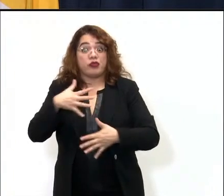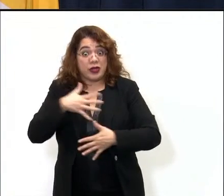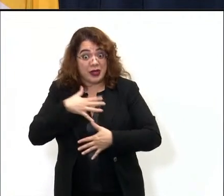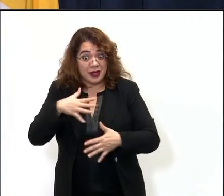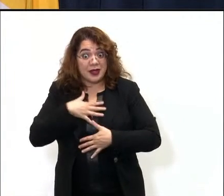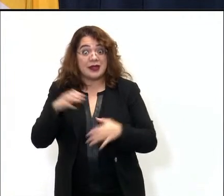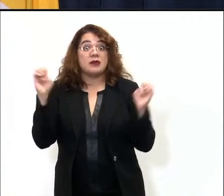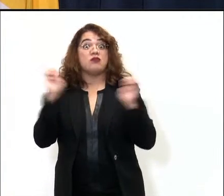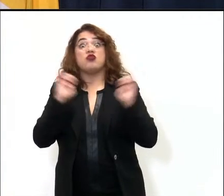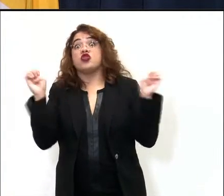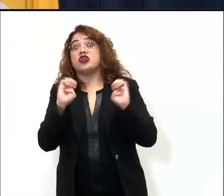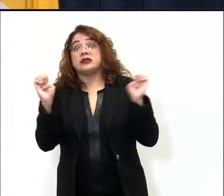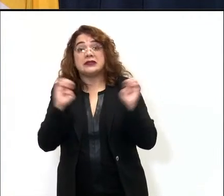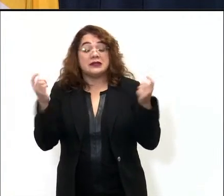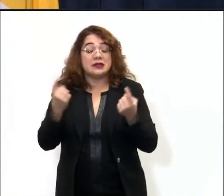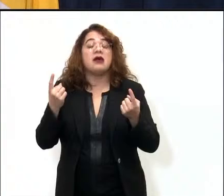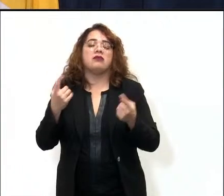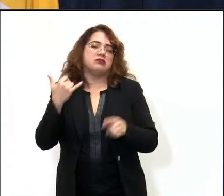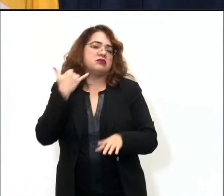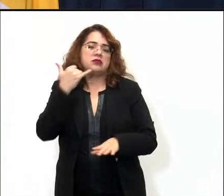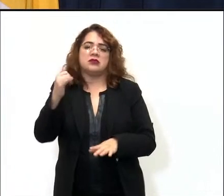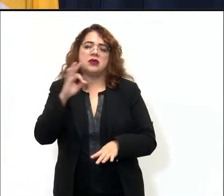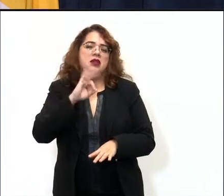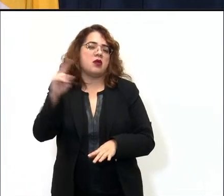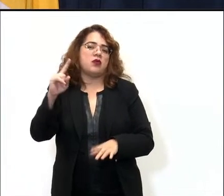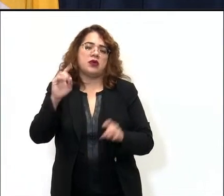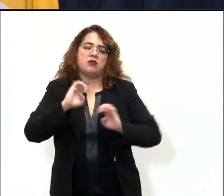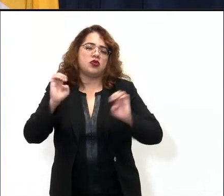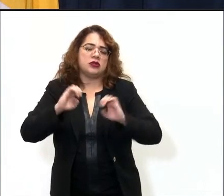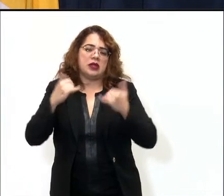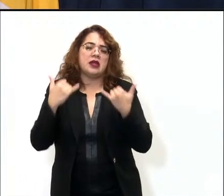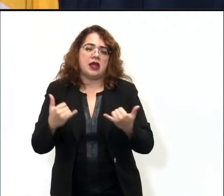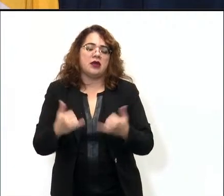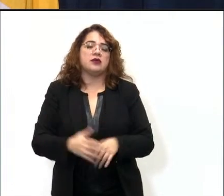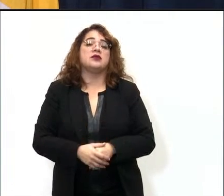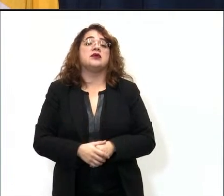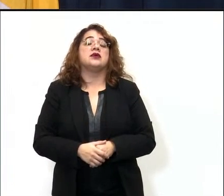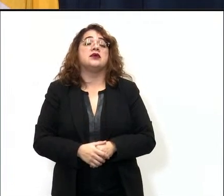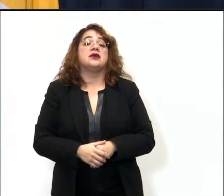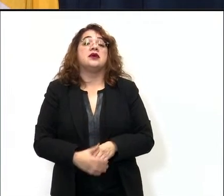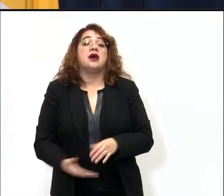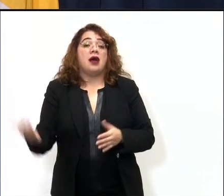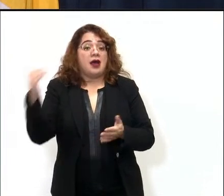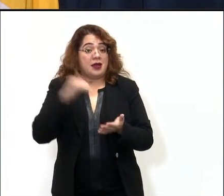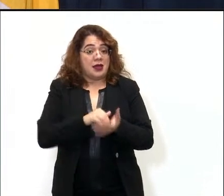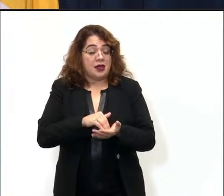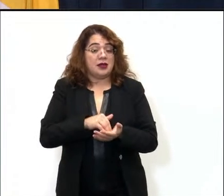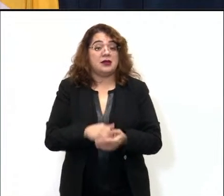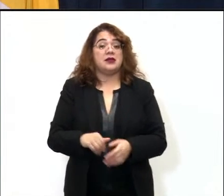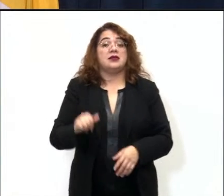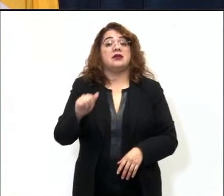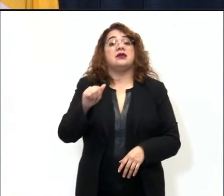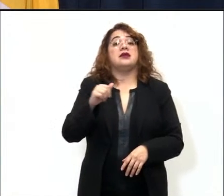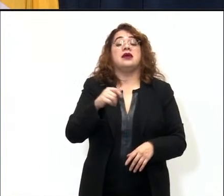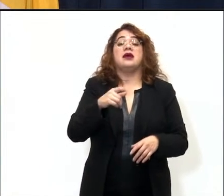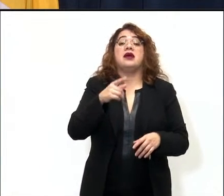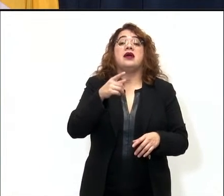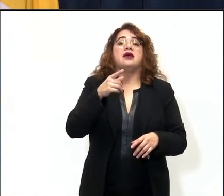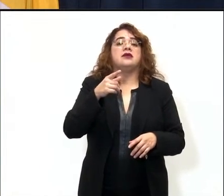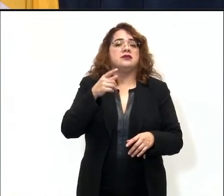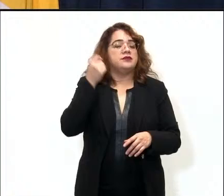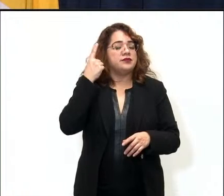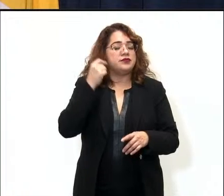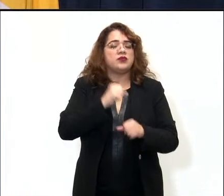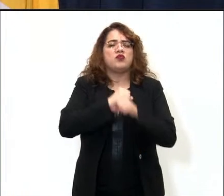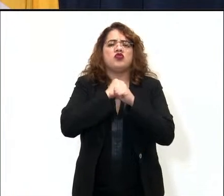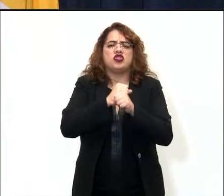emergencia médica. Si usted o alguien con quien vive ha dado positivo o tiene síntomas de COVID-19, es importante